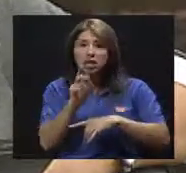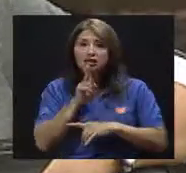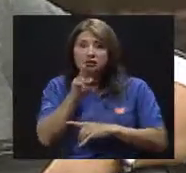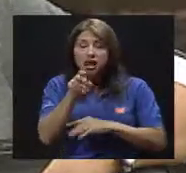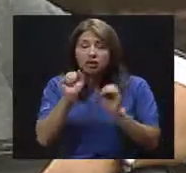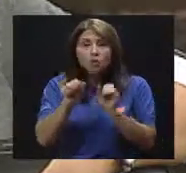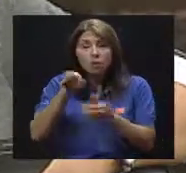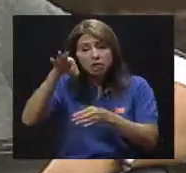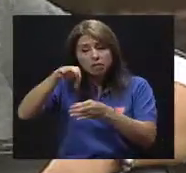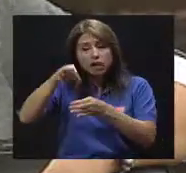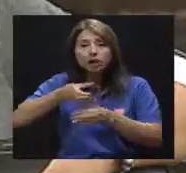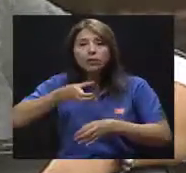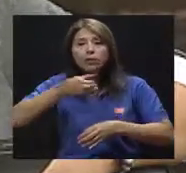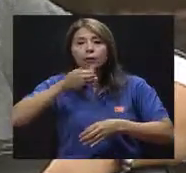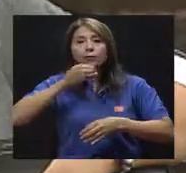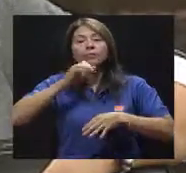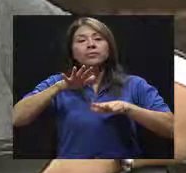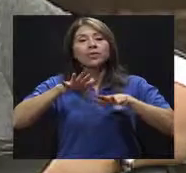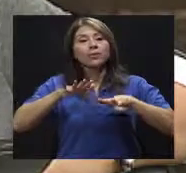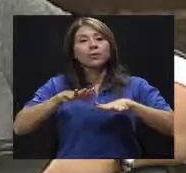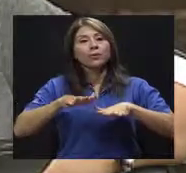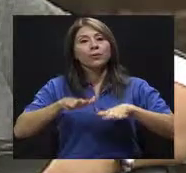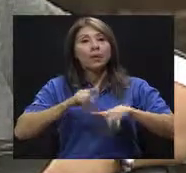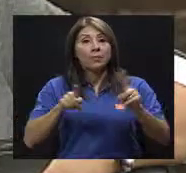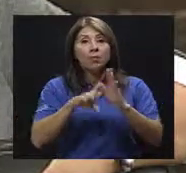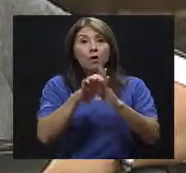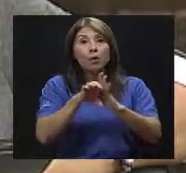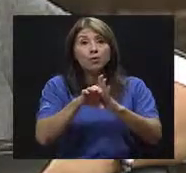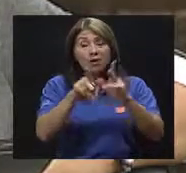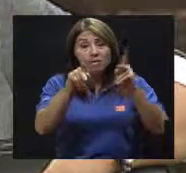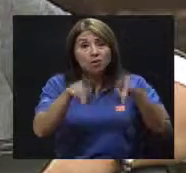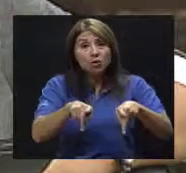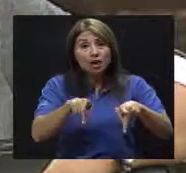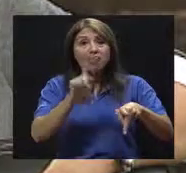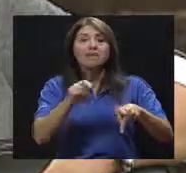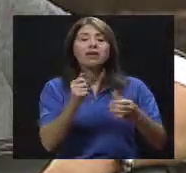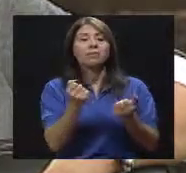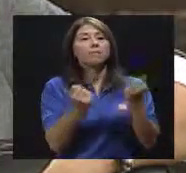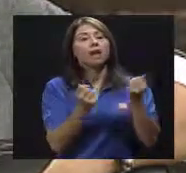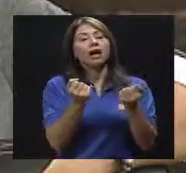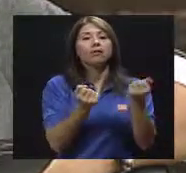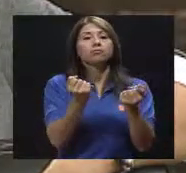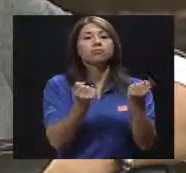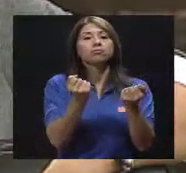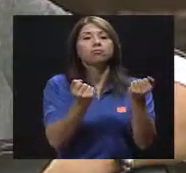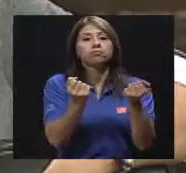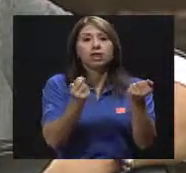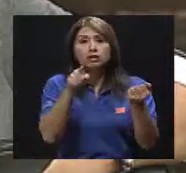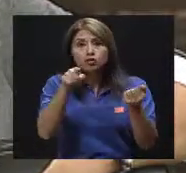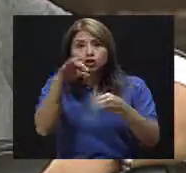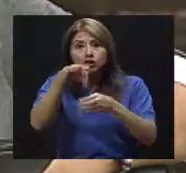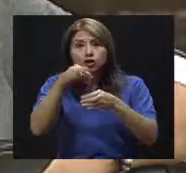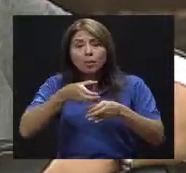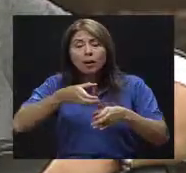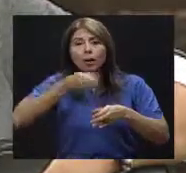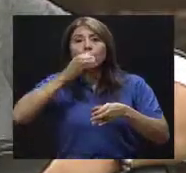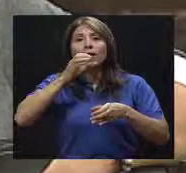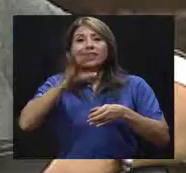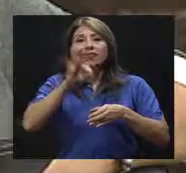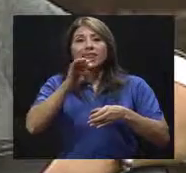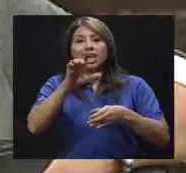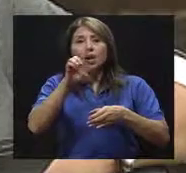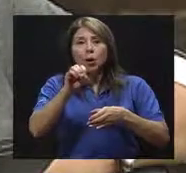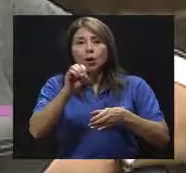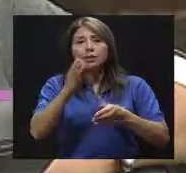cierto, sirve para bajar la ansiedad y los nervios, pero si la persona tiene que conducir un vehículo y se toma un té de tilo o uno de valeriana, probablemente por su